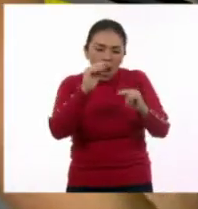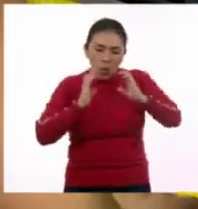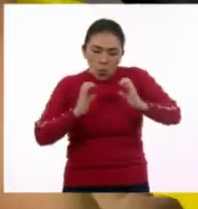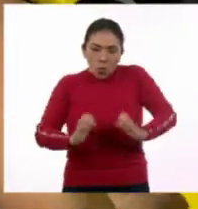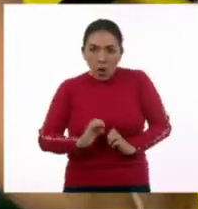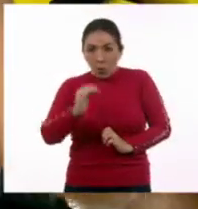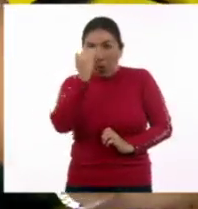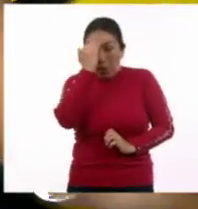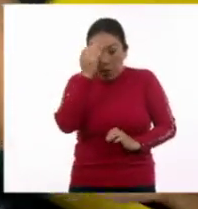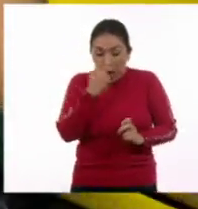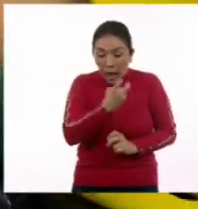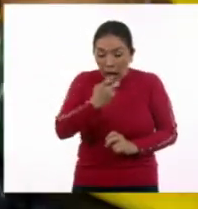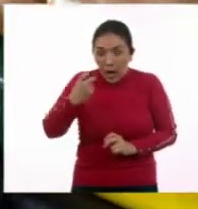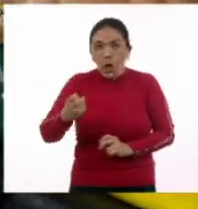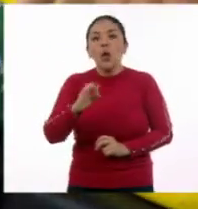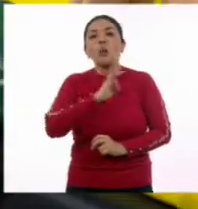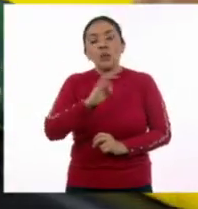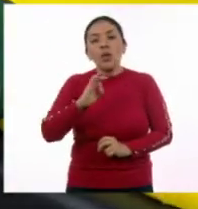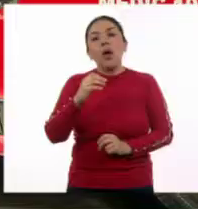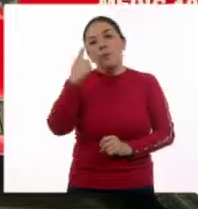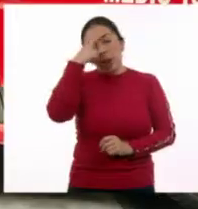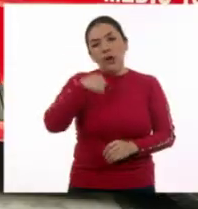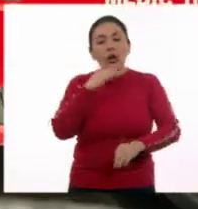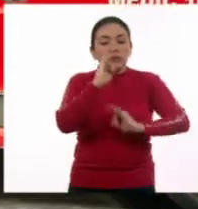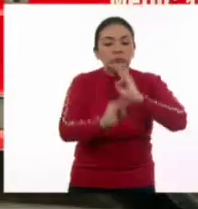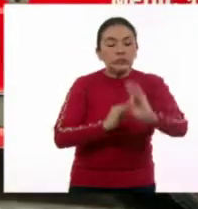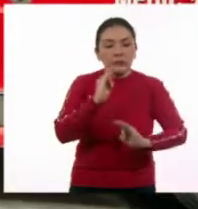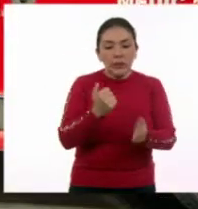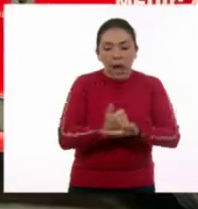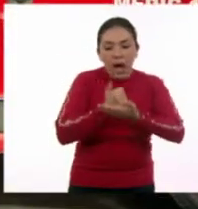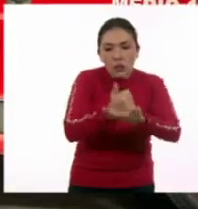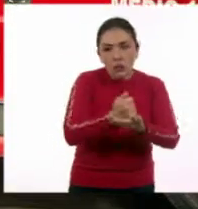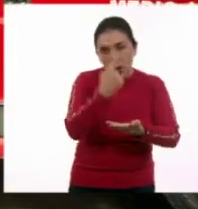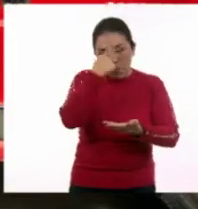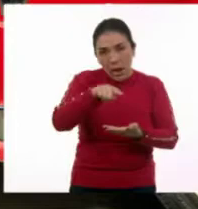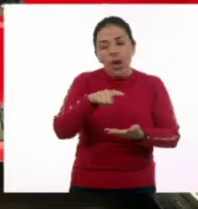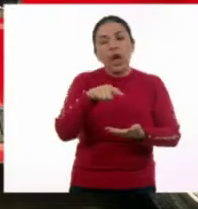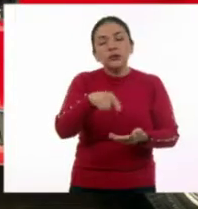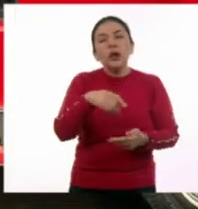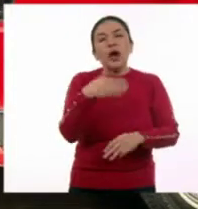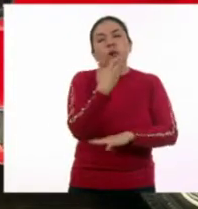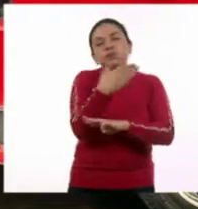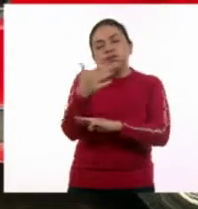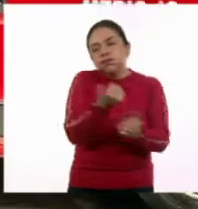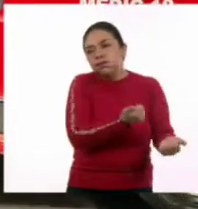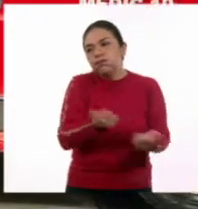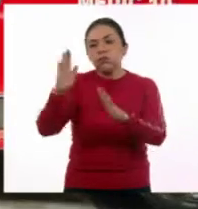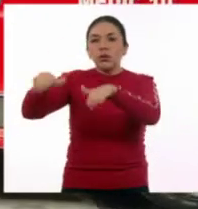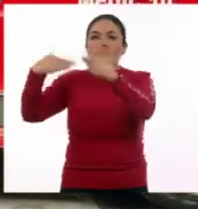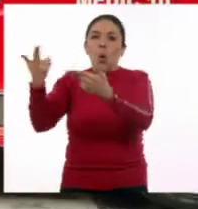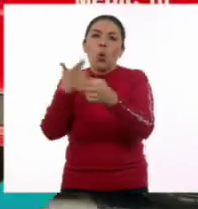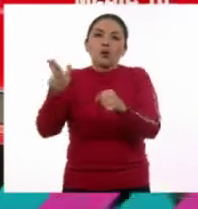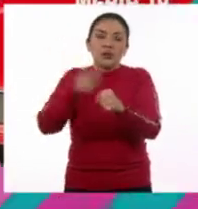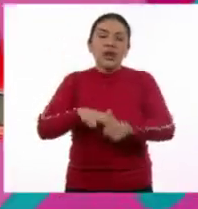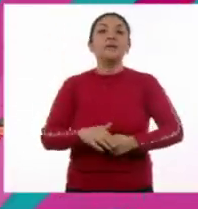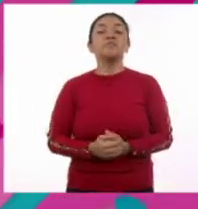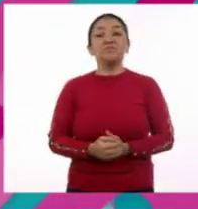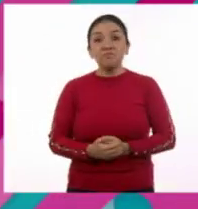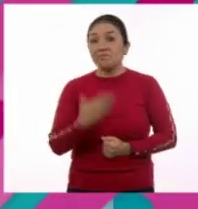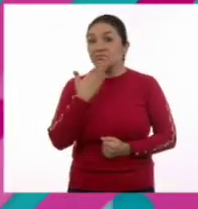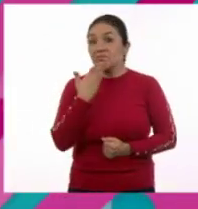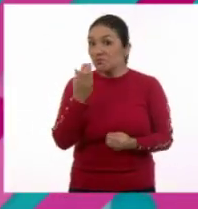conforme a eso sin llegar a ser posible dar un tratamiento para sus mejorías durante el traslado de un hospital pues